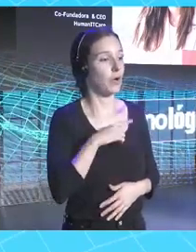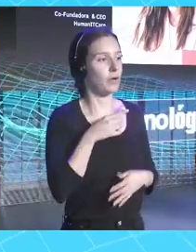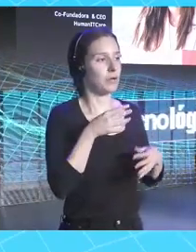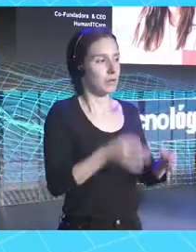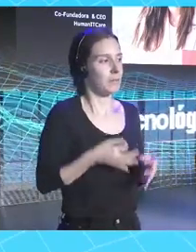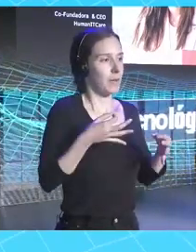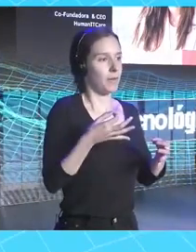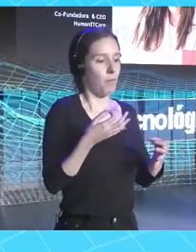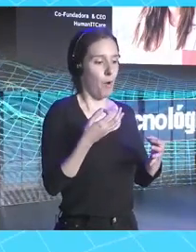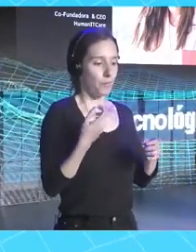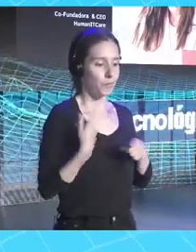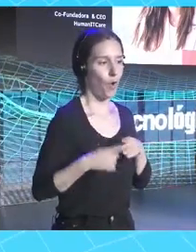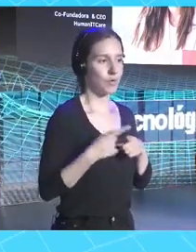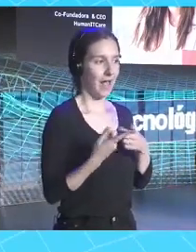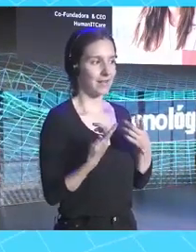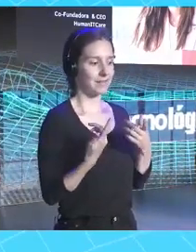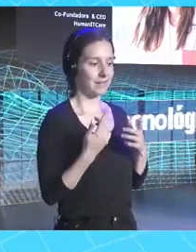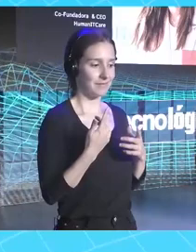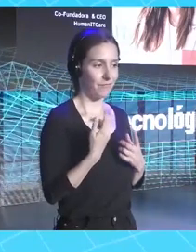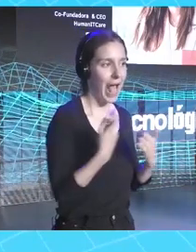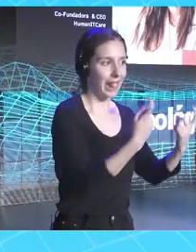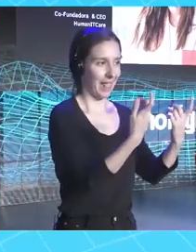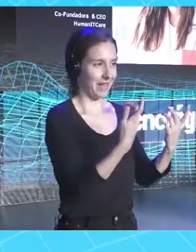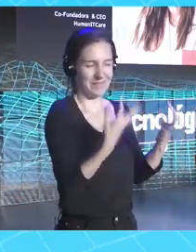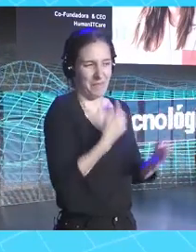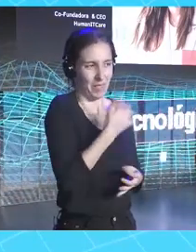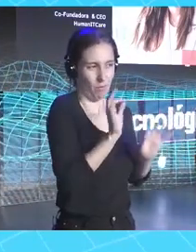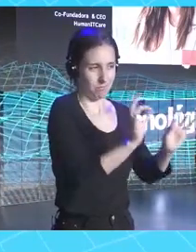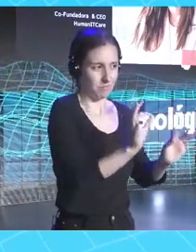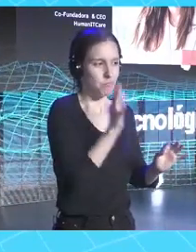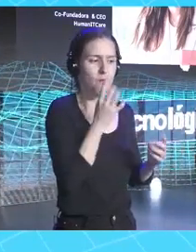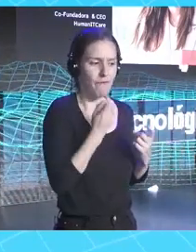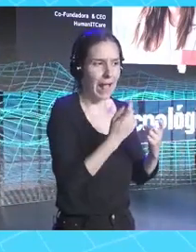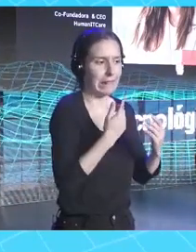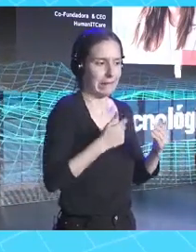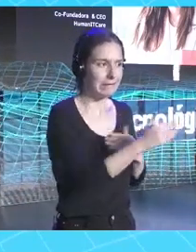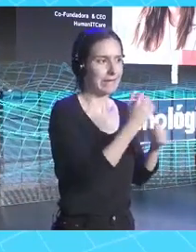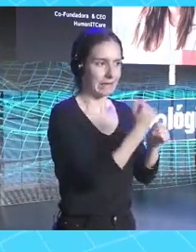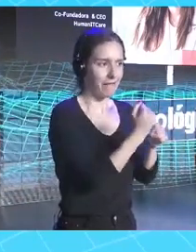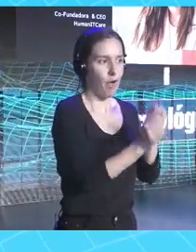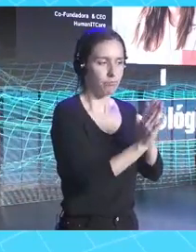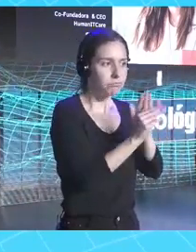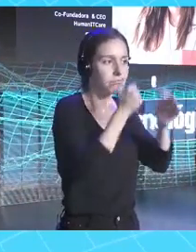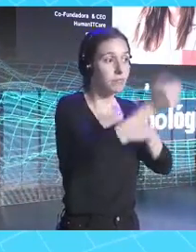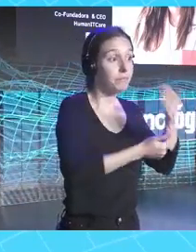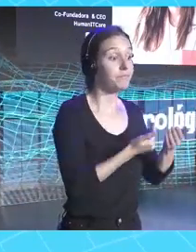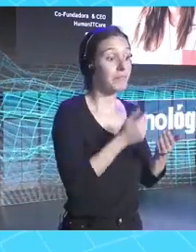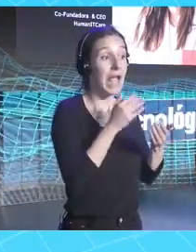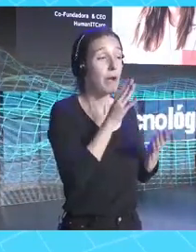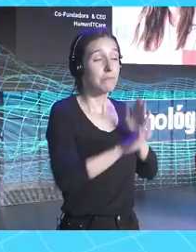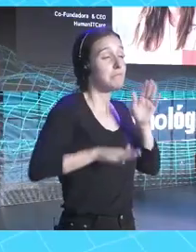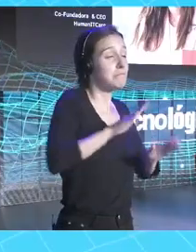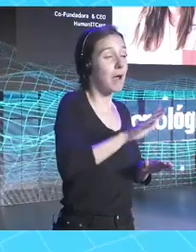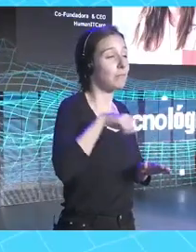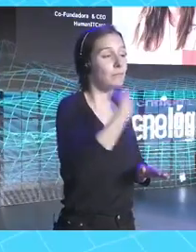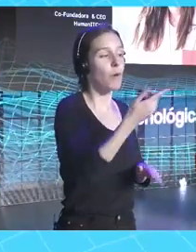hacer No en el sentido de que creo que todavía nos queda mucho recorrido y uno de los de los pasos que tenemos que hacer ahora es